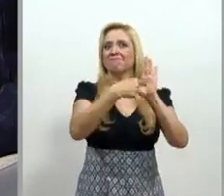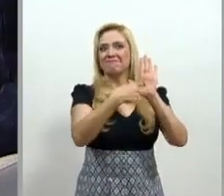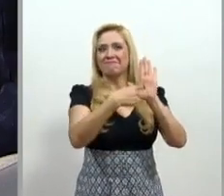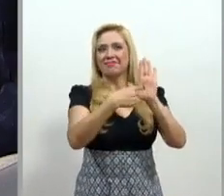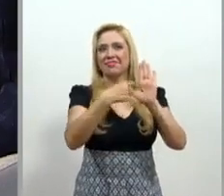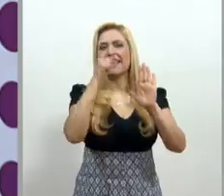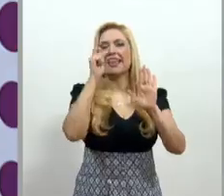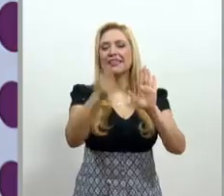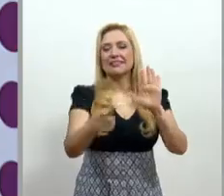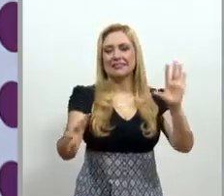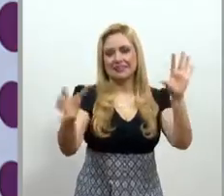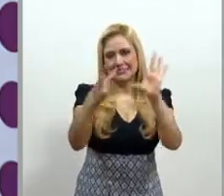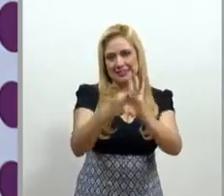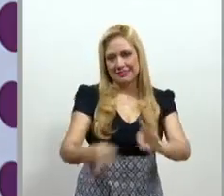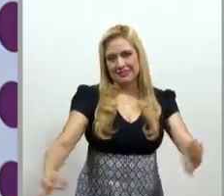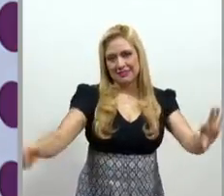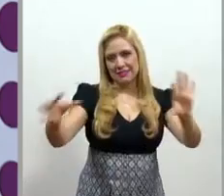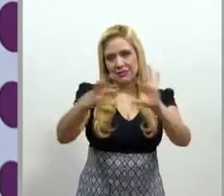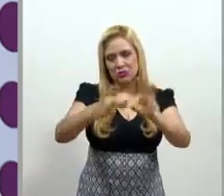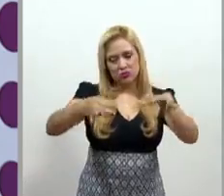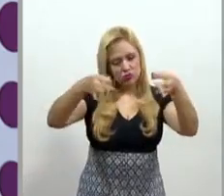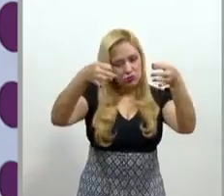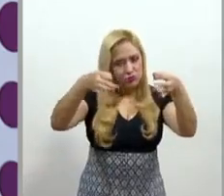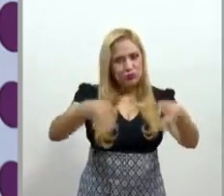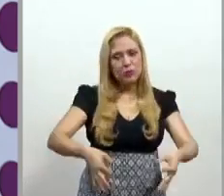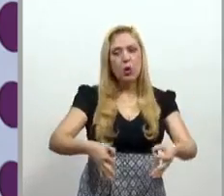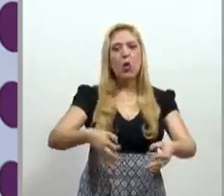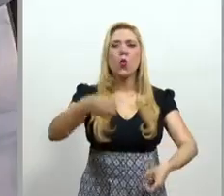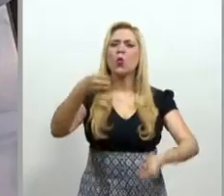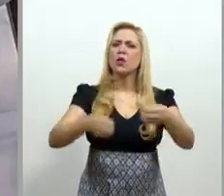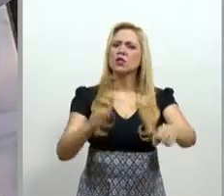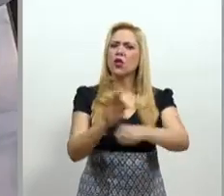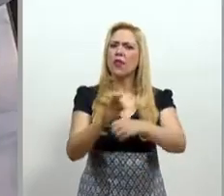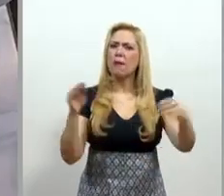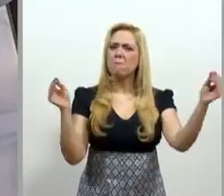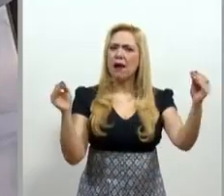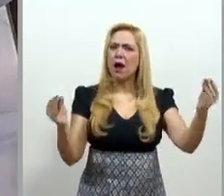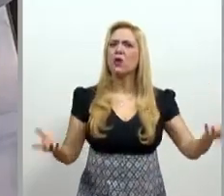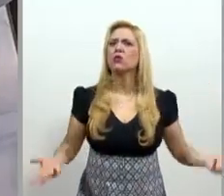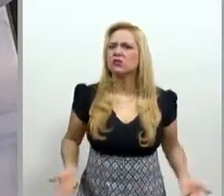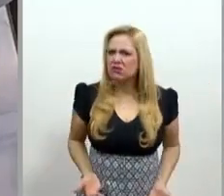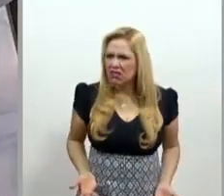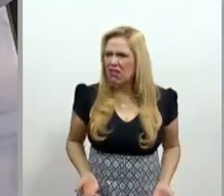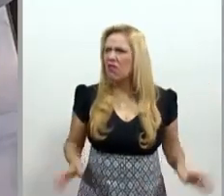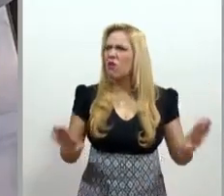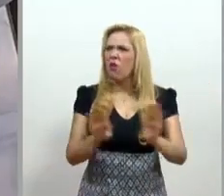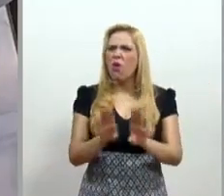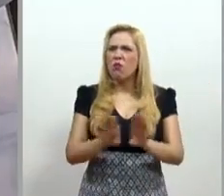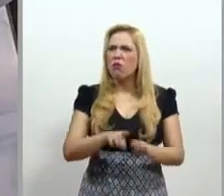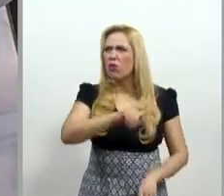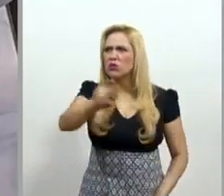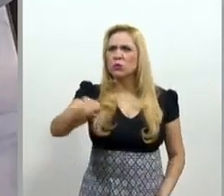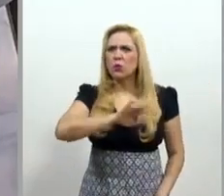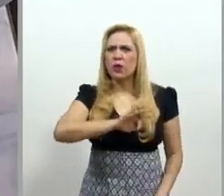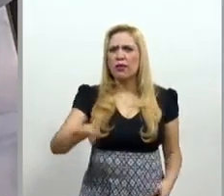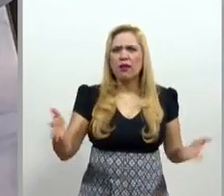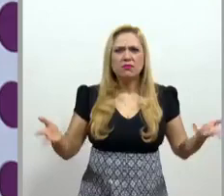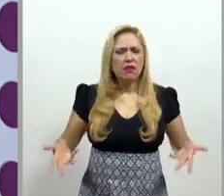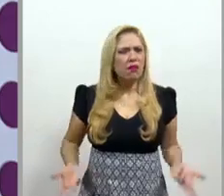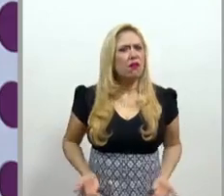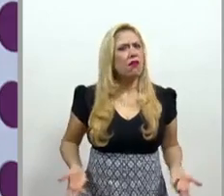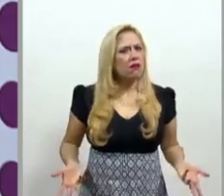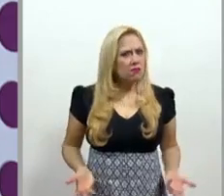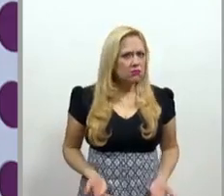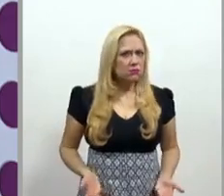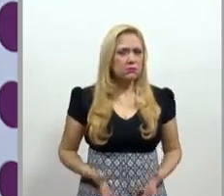interpretar ampliamente la legitimidad, por ejemplo, en el juicio de amparo. ¿A qué te referías con eso y cómo los tribunales lo pueden hacer? Claro, el